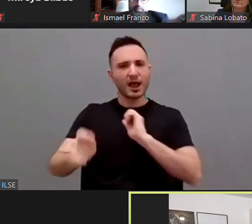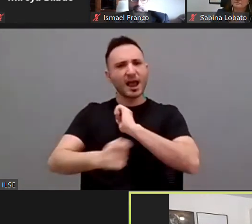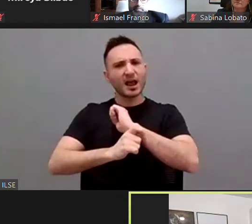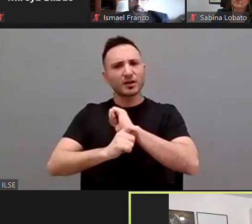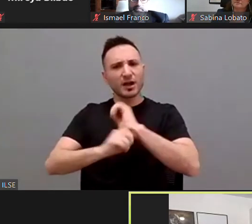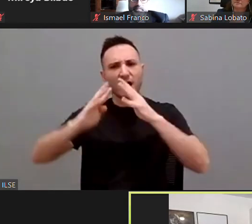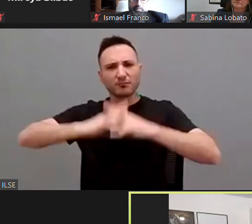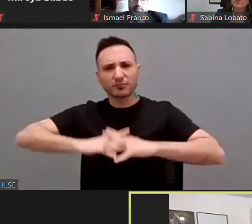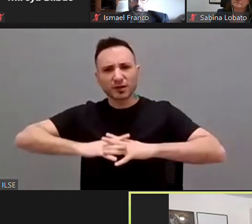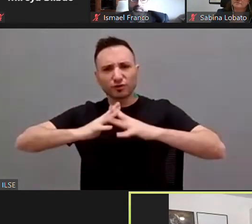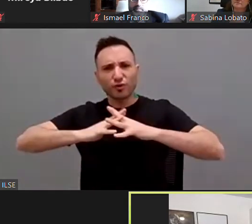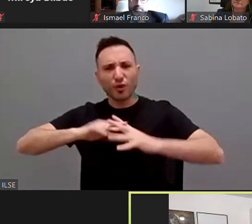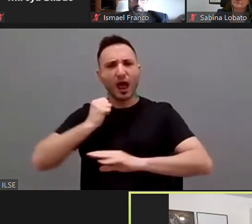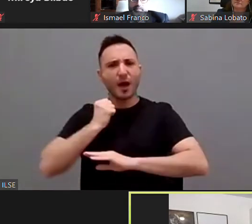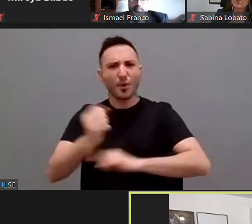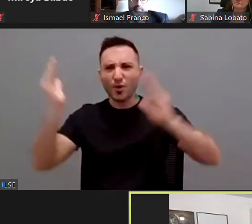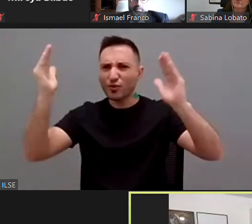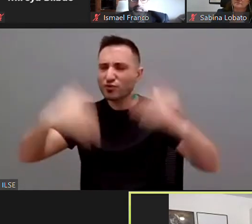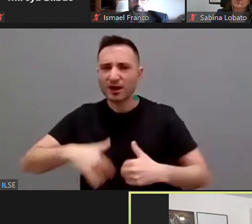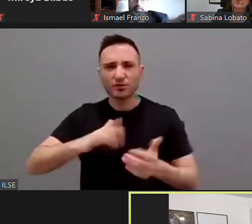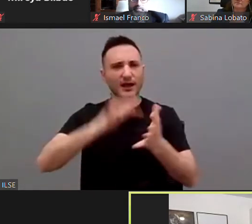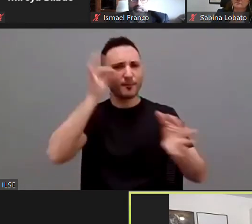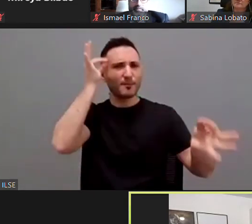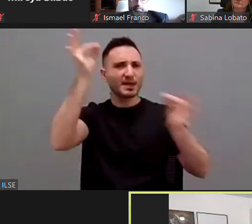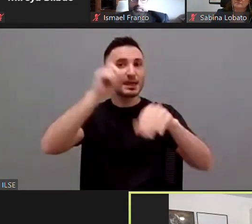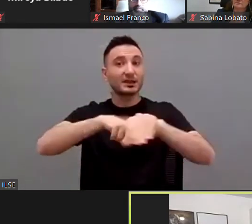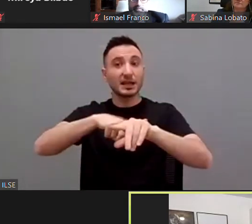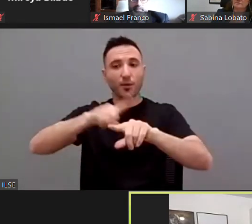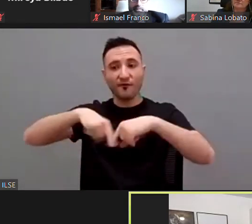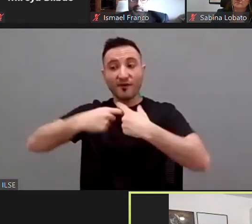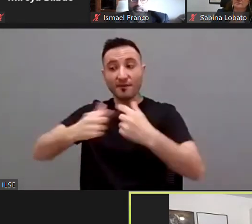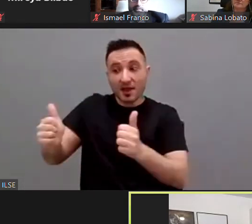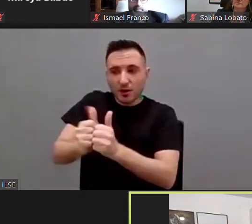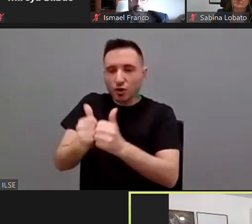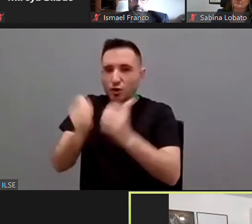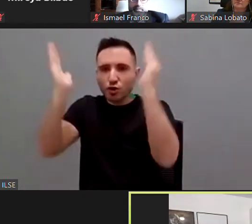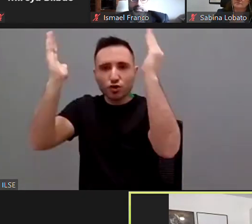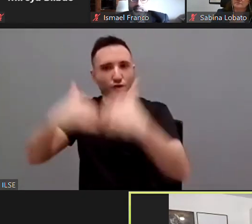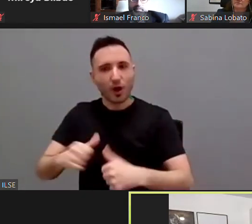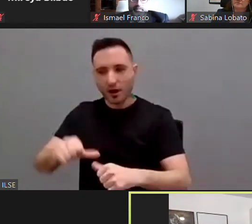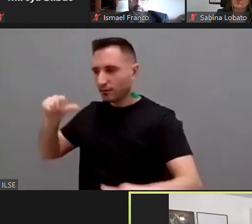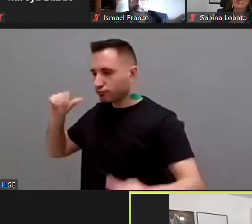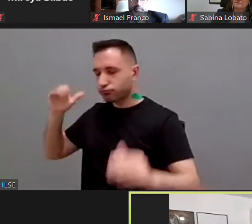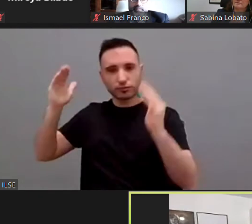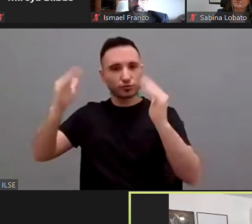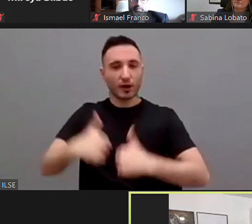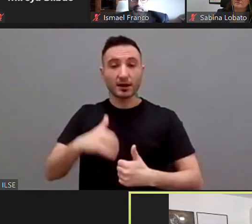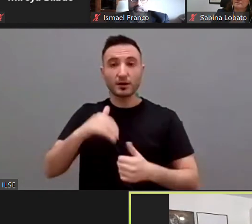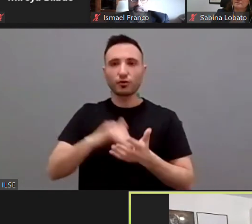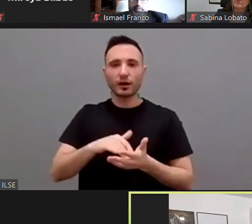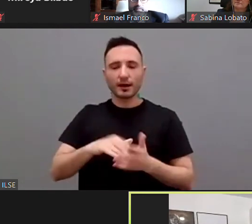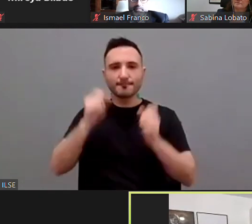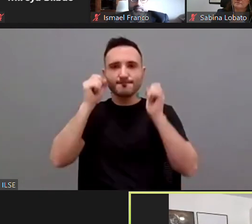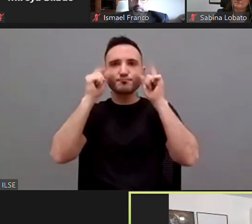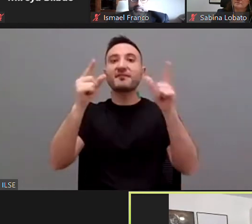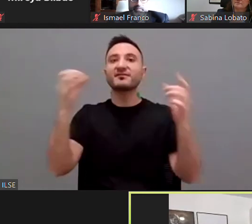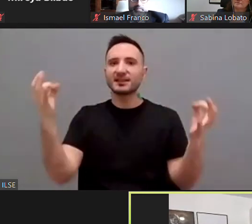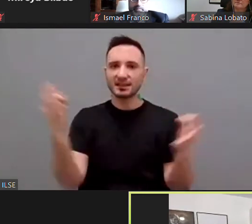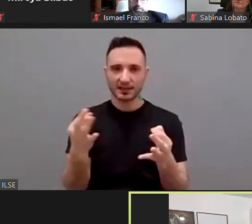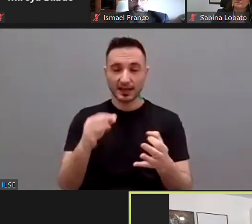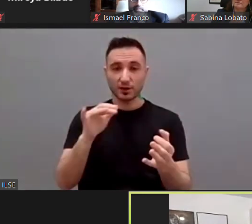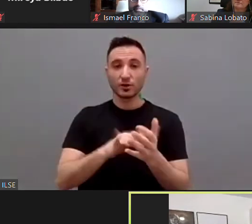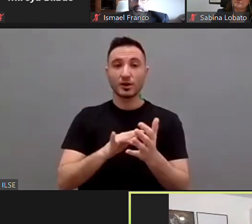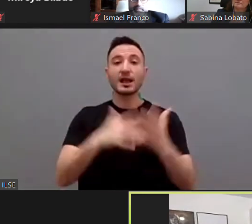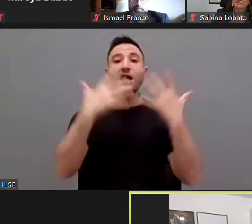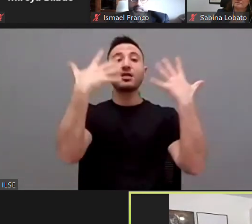medidas en conciliación. Y eso, evidentemente, afectaba al trabajo a distancia y el teletrabajo que estamos viviendo. ¿Qué vimos? Lo que estabas diciendo. 8 de cada